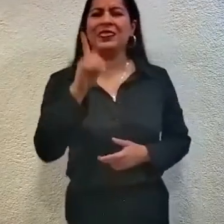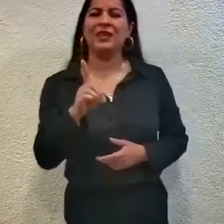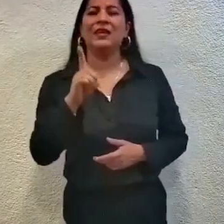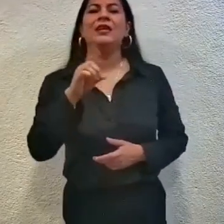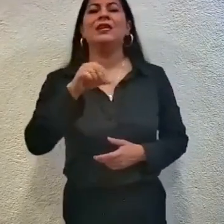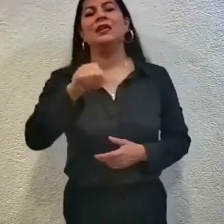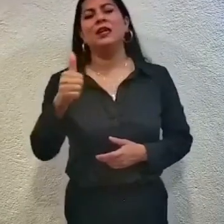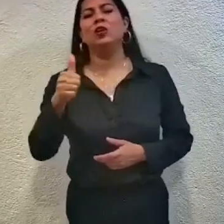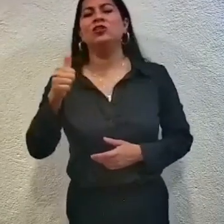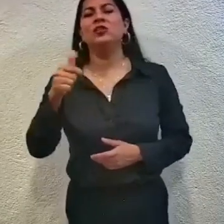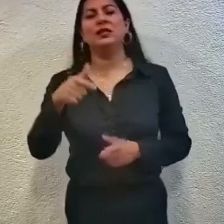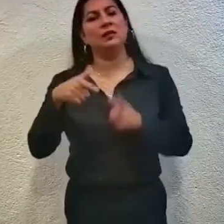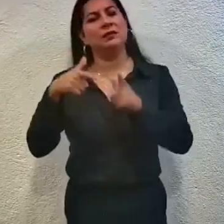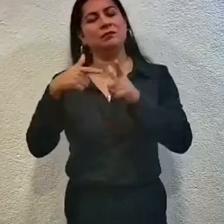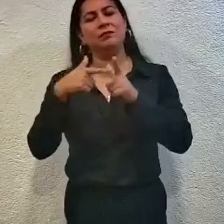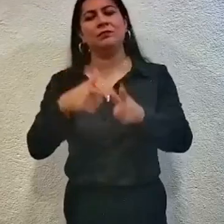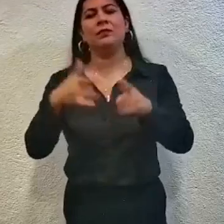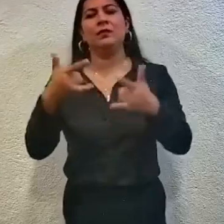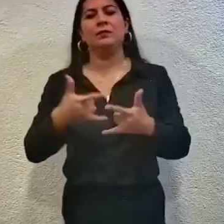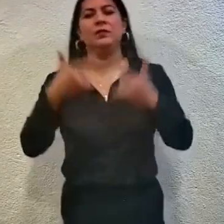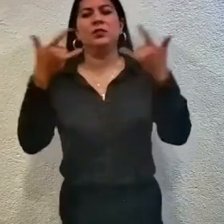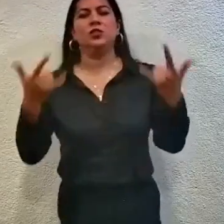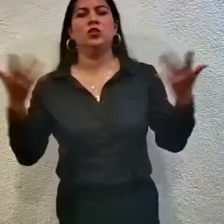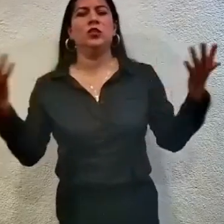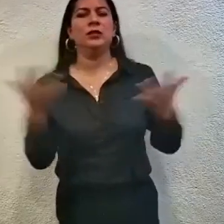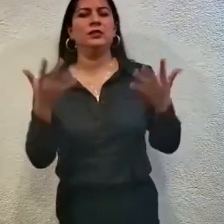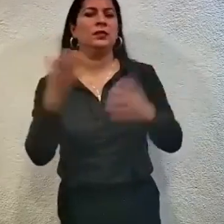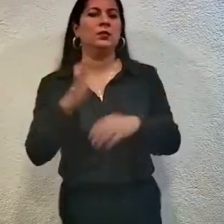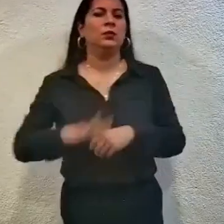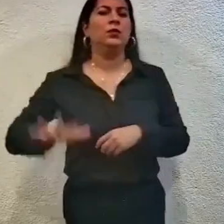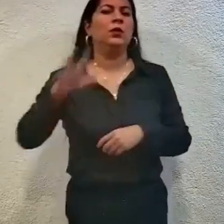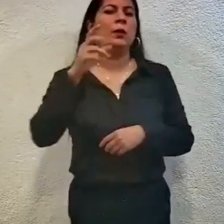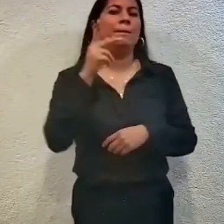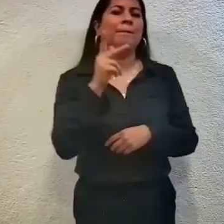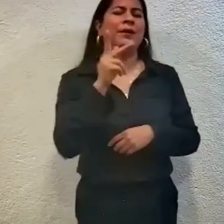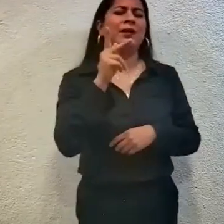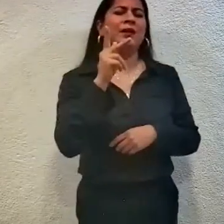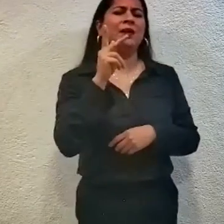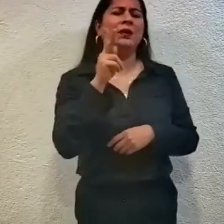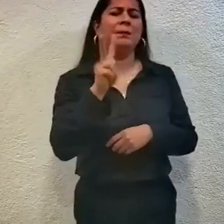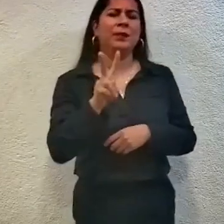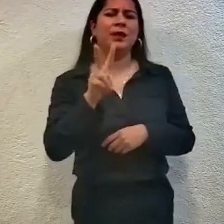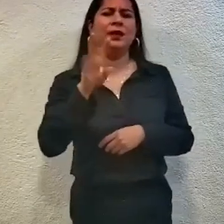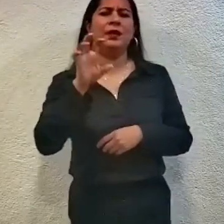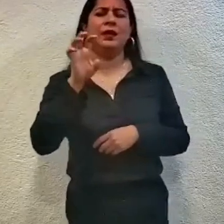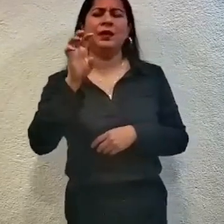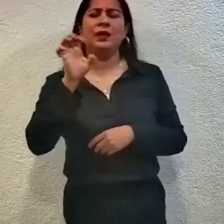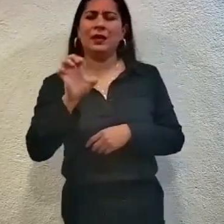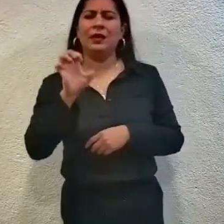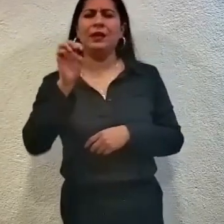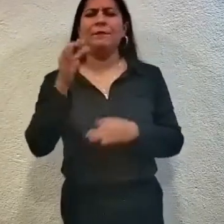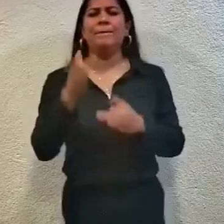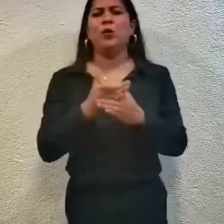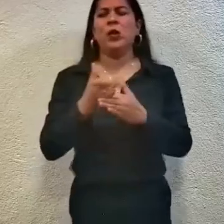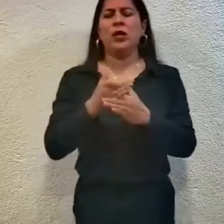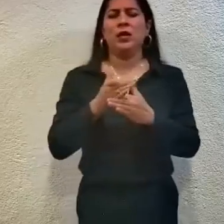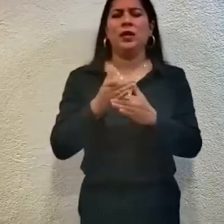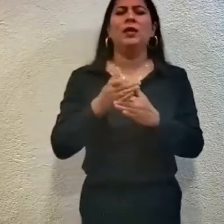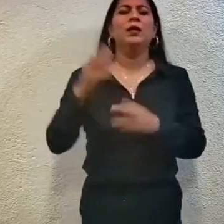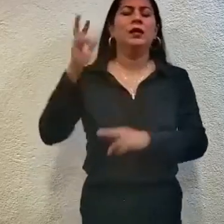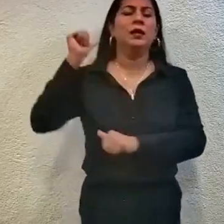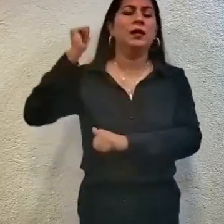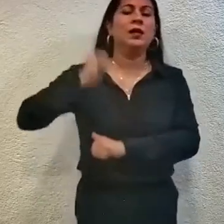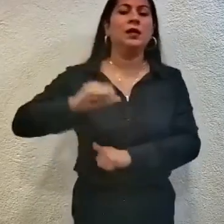la coalición Sigamos Haciendo Historia en Guerrero, PT, PBE, M y Morena. La autoridad responsable